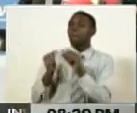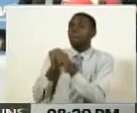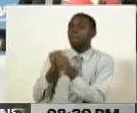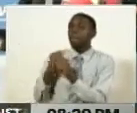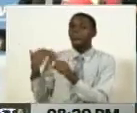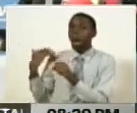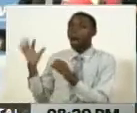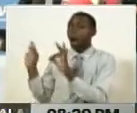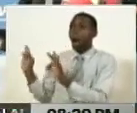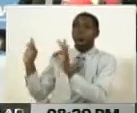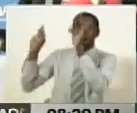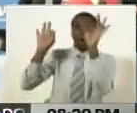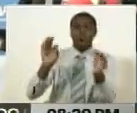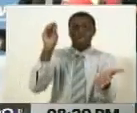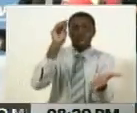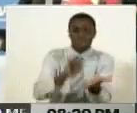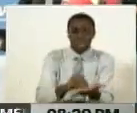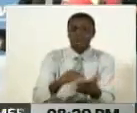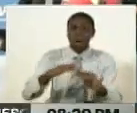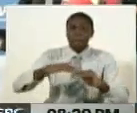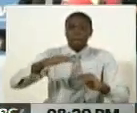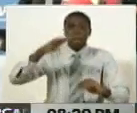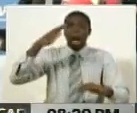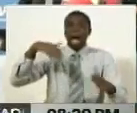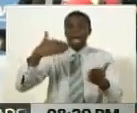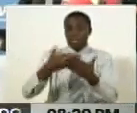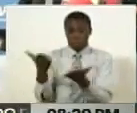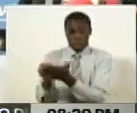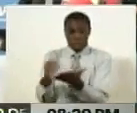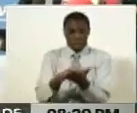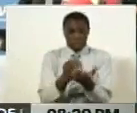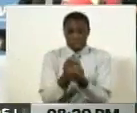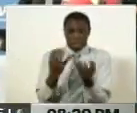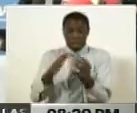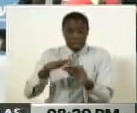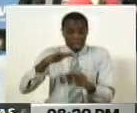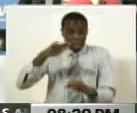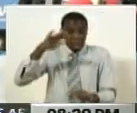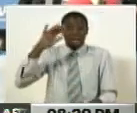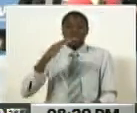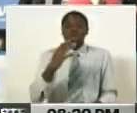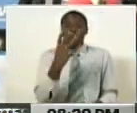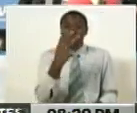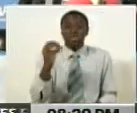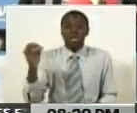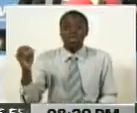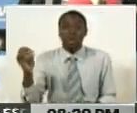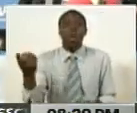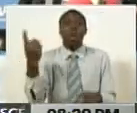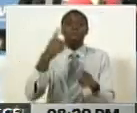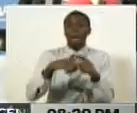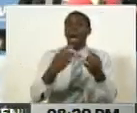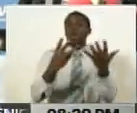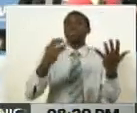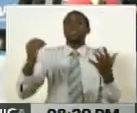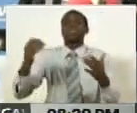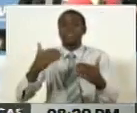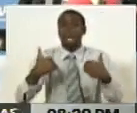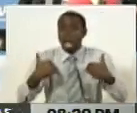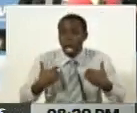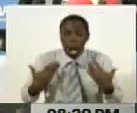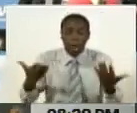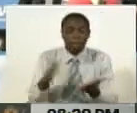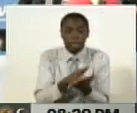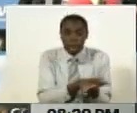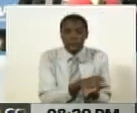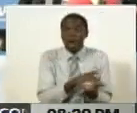lleguemos a la cifra de 43 fallecidos y 800 lesionados para que efectivamente se entienda que no es